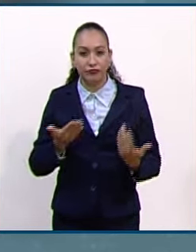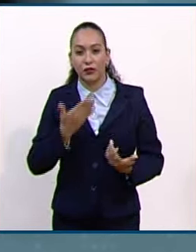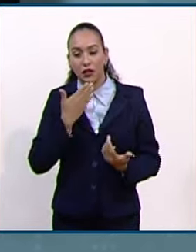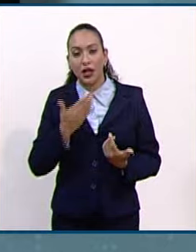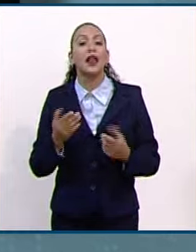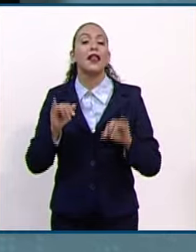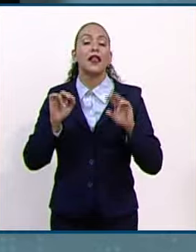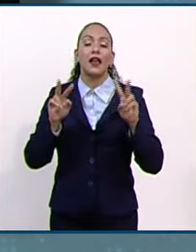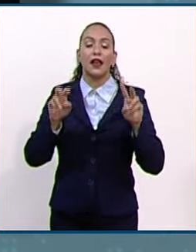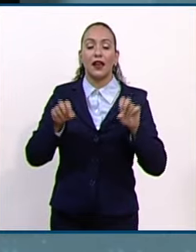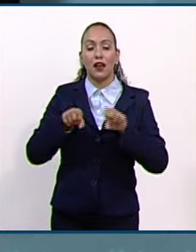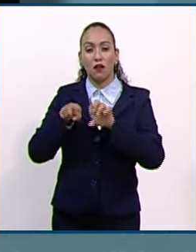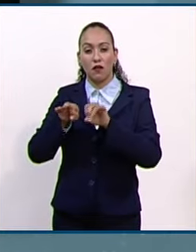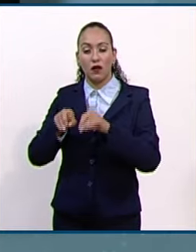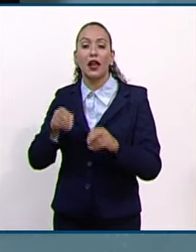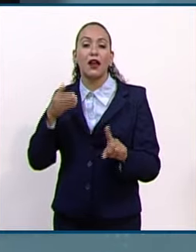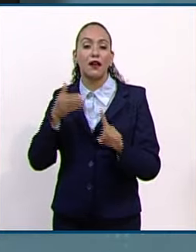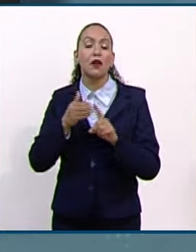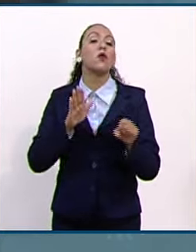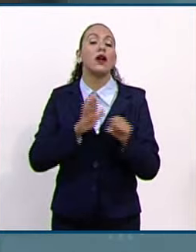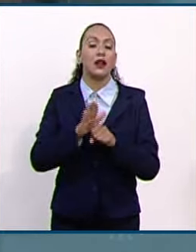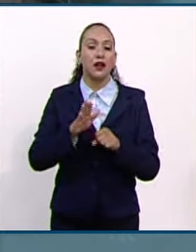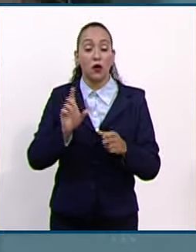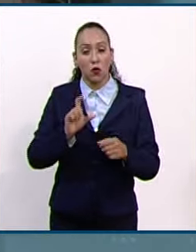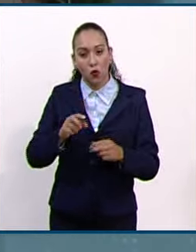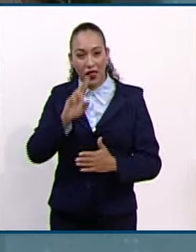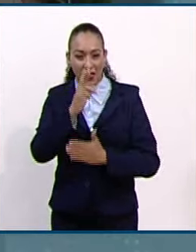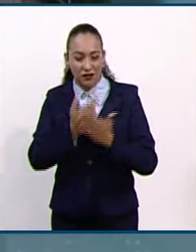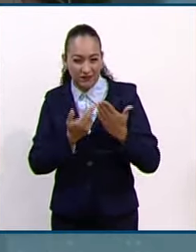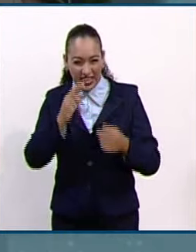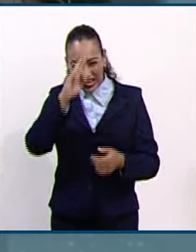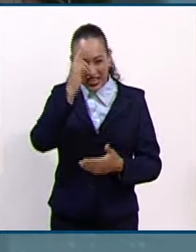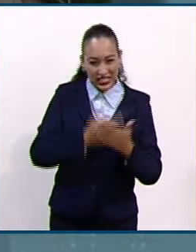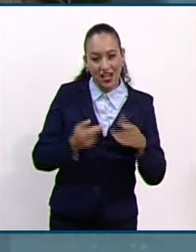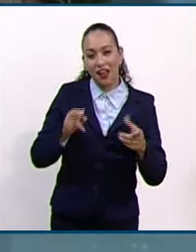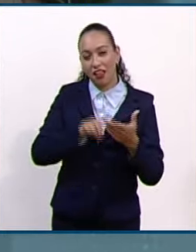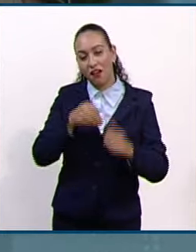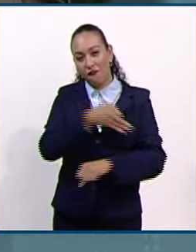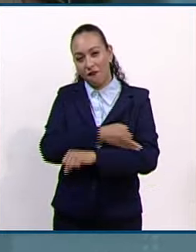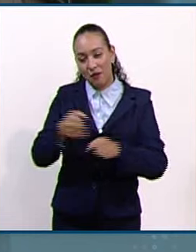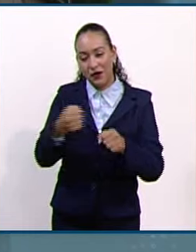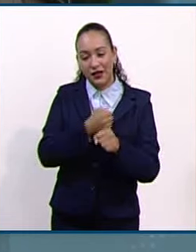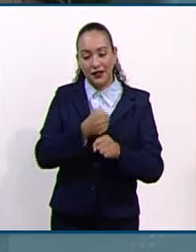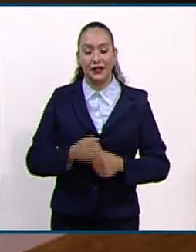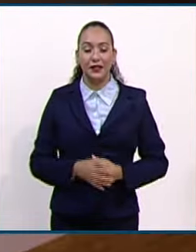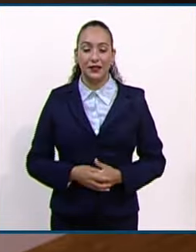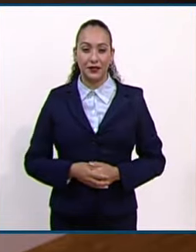juzgados especializados en violencia familiar. Para el canal del Poder Judicial de la Federación, Jesús Daza.